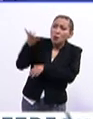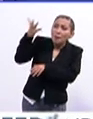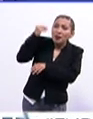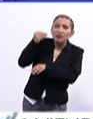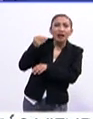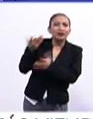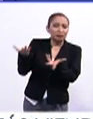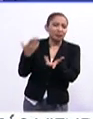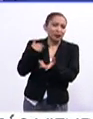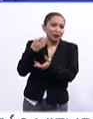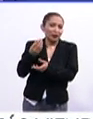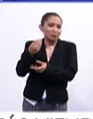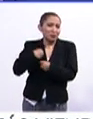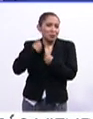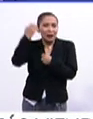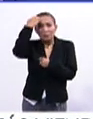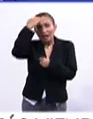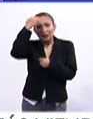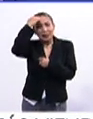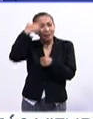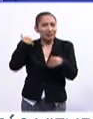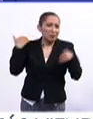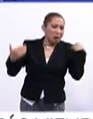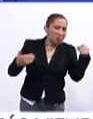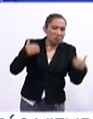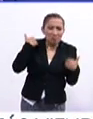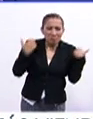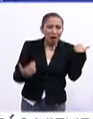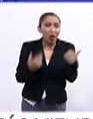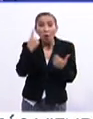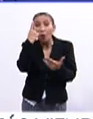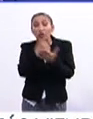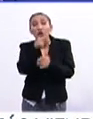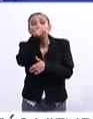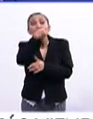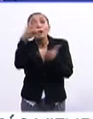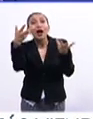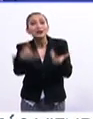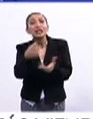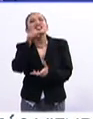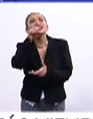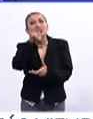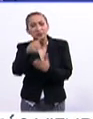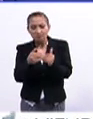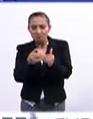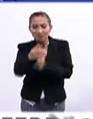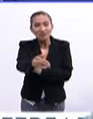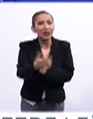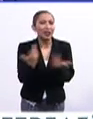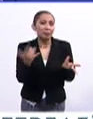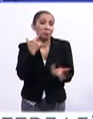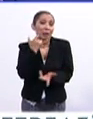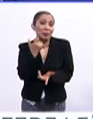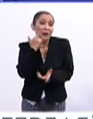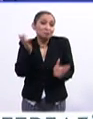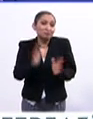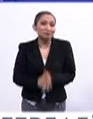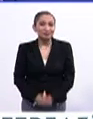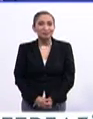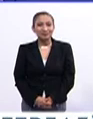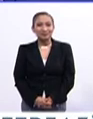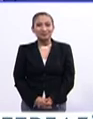y vas a vivir experiencias, aventuras. Lo único que tienes que hacer es dar el siguiente paso y al menos intentarlo.